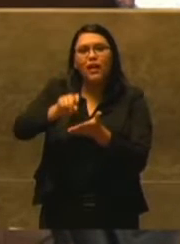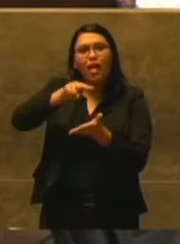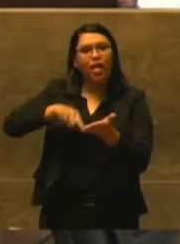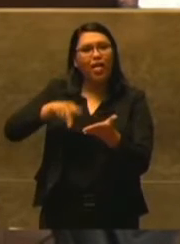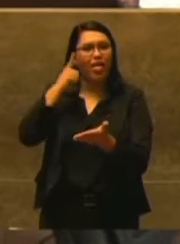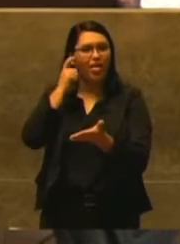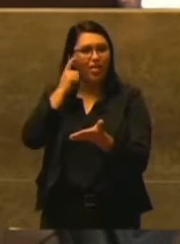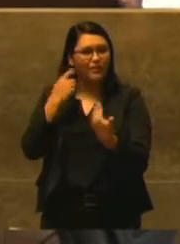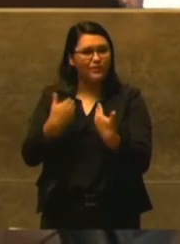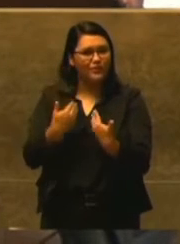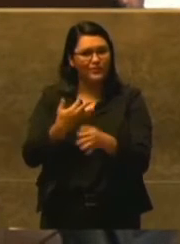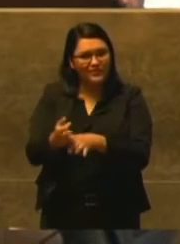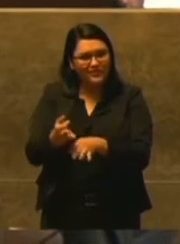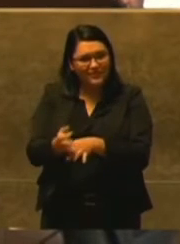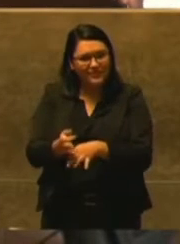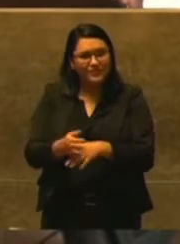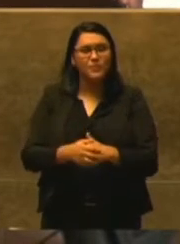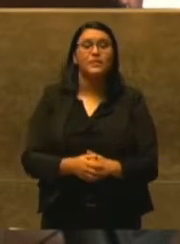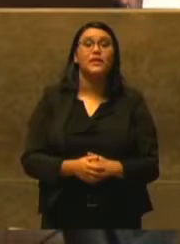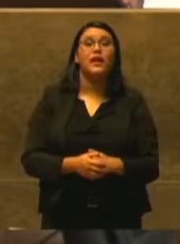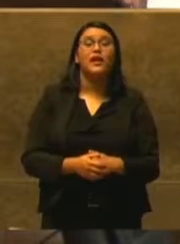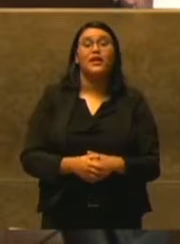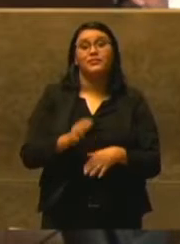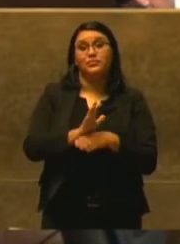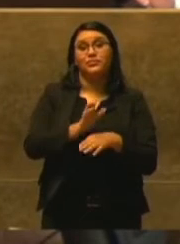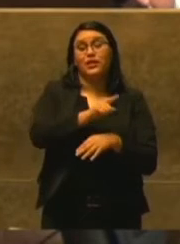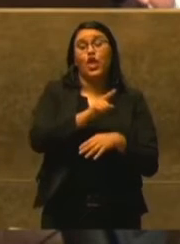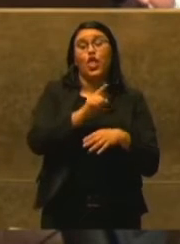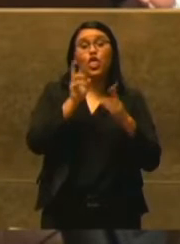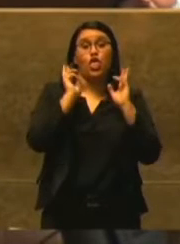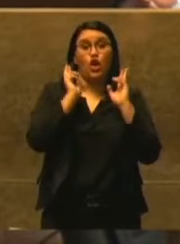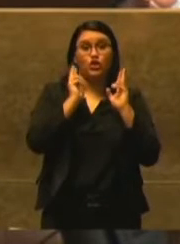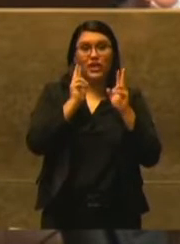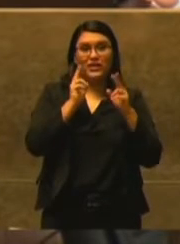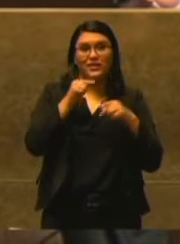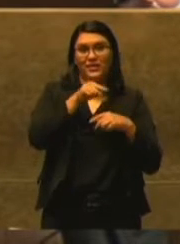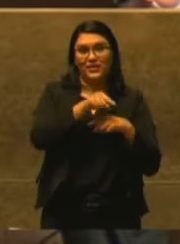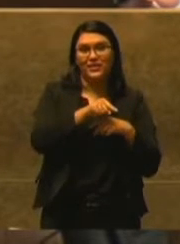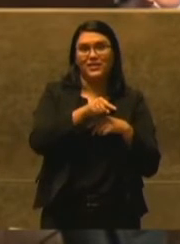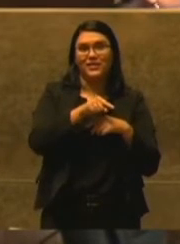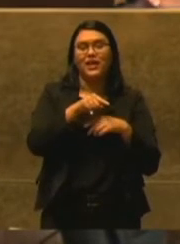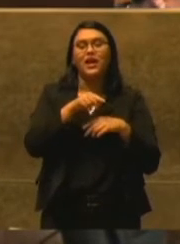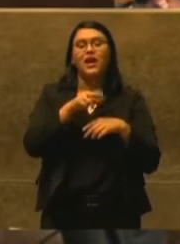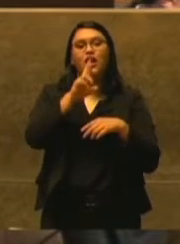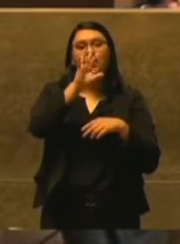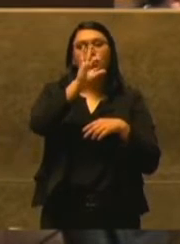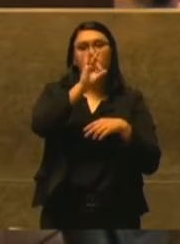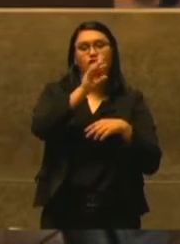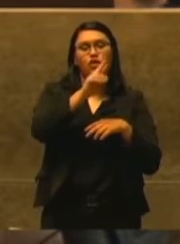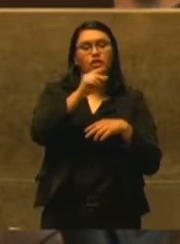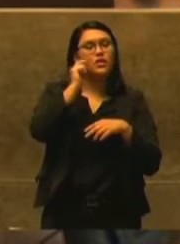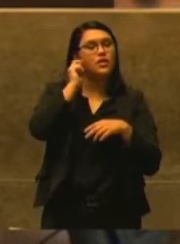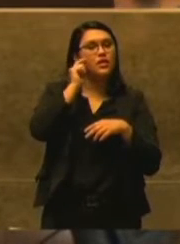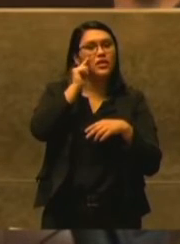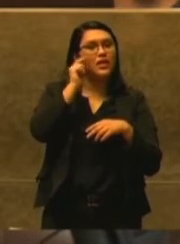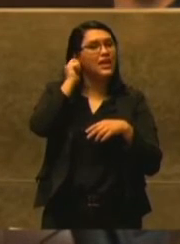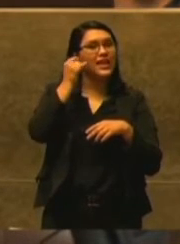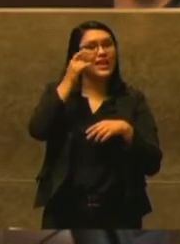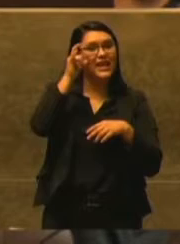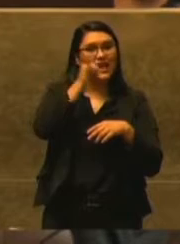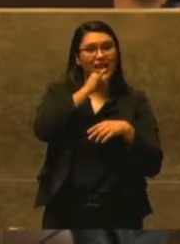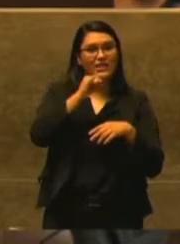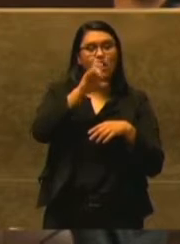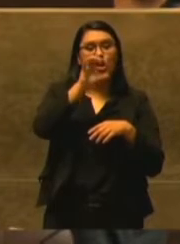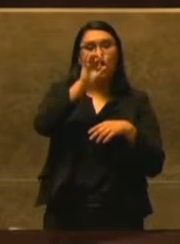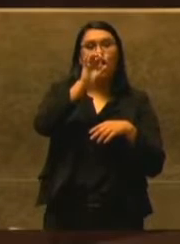Justamente, herramienta que encontraron los docentes, en este caso el docente indígena Rodríguez Osvaldo, que también colaboró